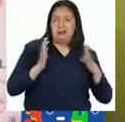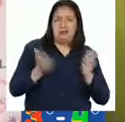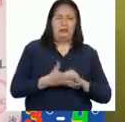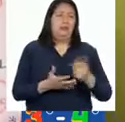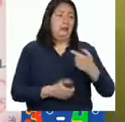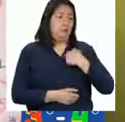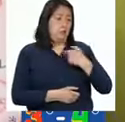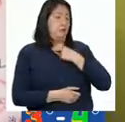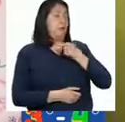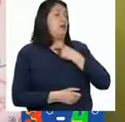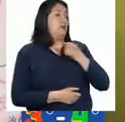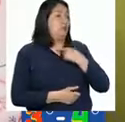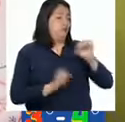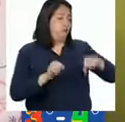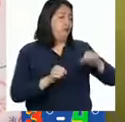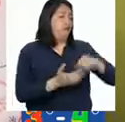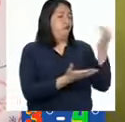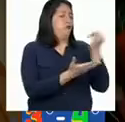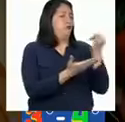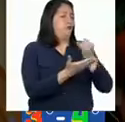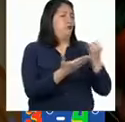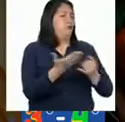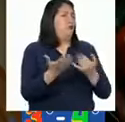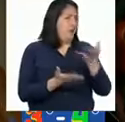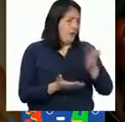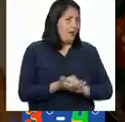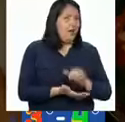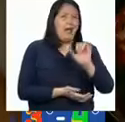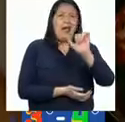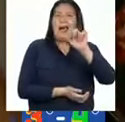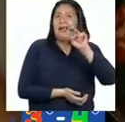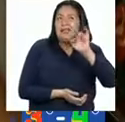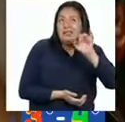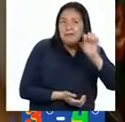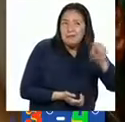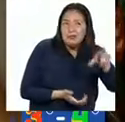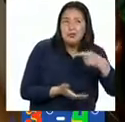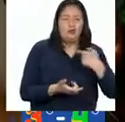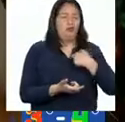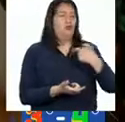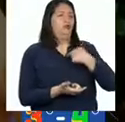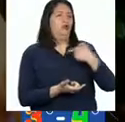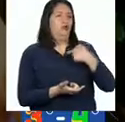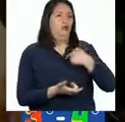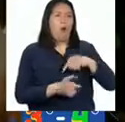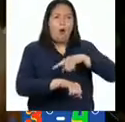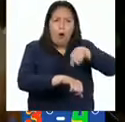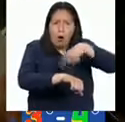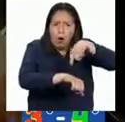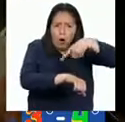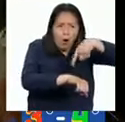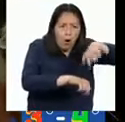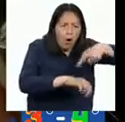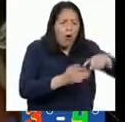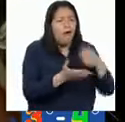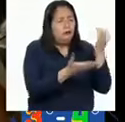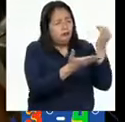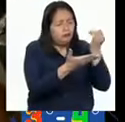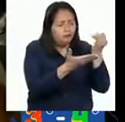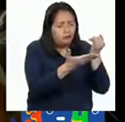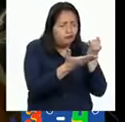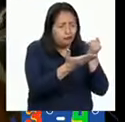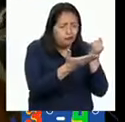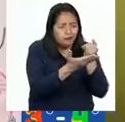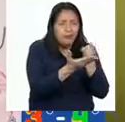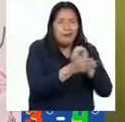A mí me gusta mucho dibujar animes y he dedicado con muchas horas a perfeccionar